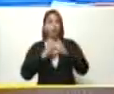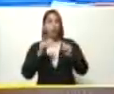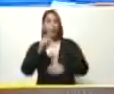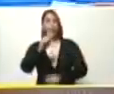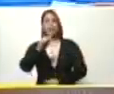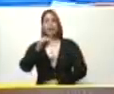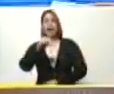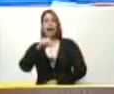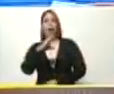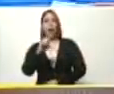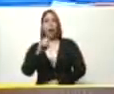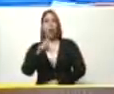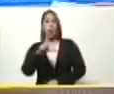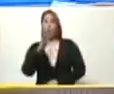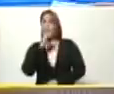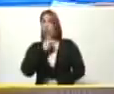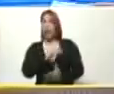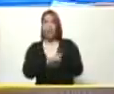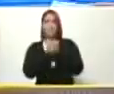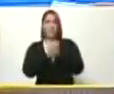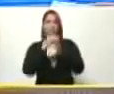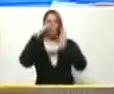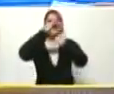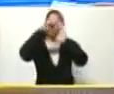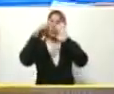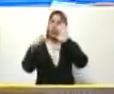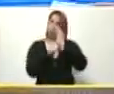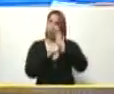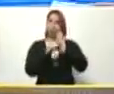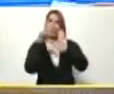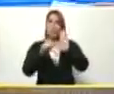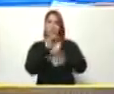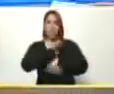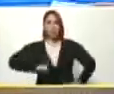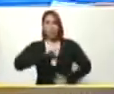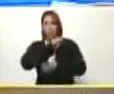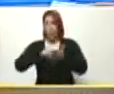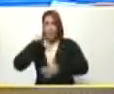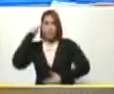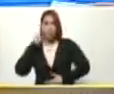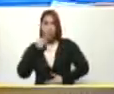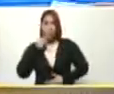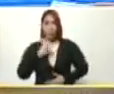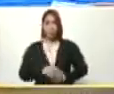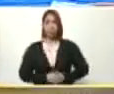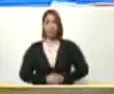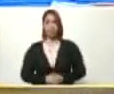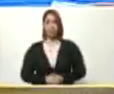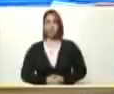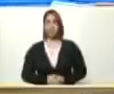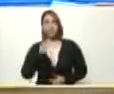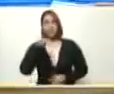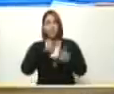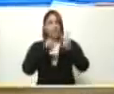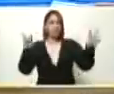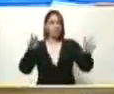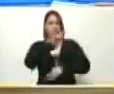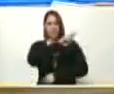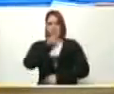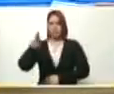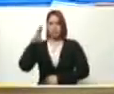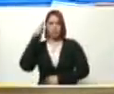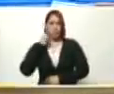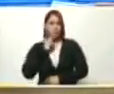Tancol son enemigos de la Constitución, de la Fuerza Armada Nacional Bolivariana y de la paz de la República,